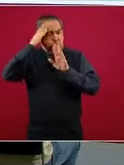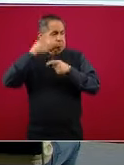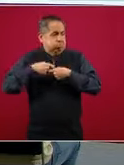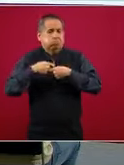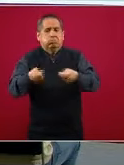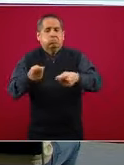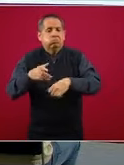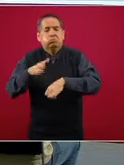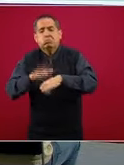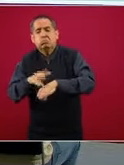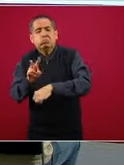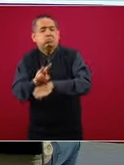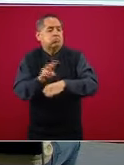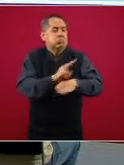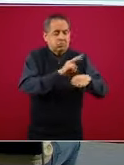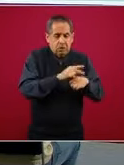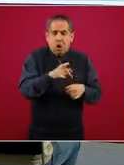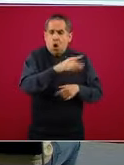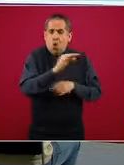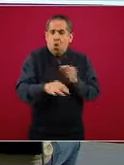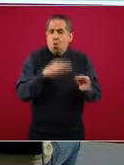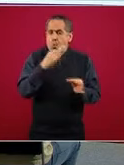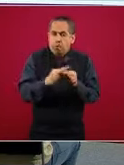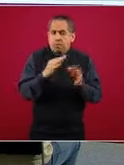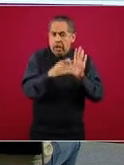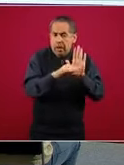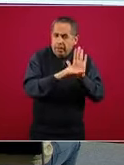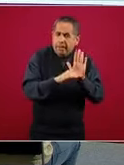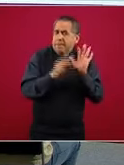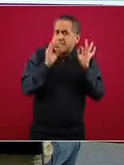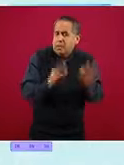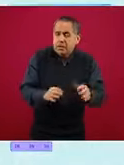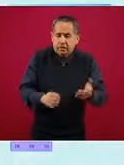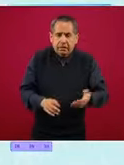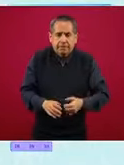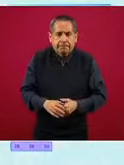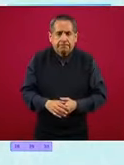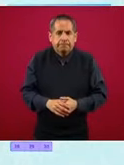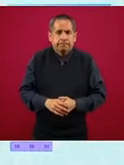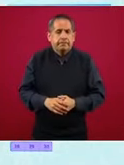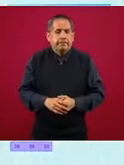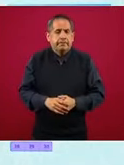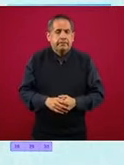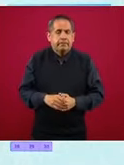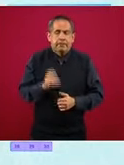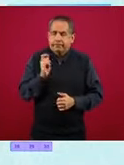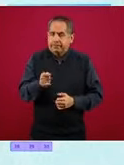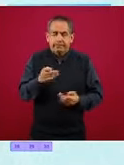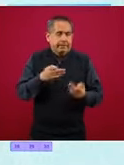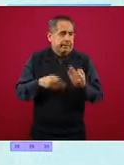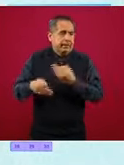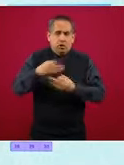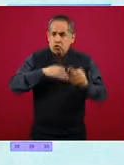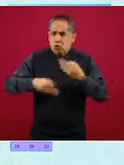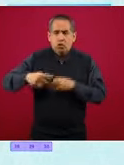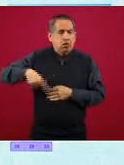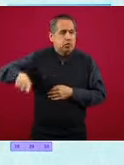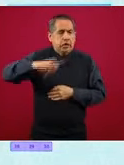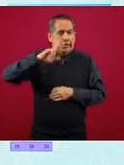de supervisar que esas disposiciones generales se cumplan apropiadamente. Entonces, todas y todos